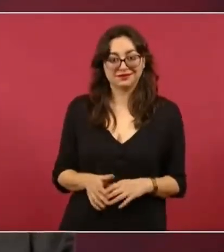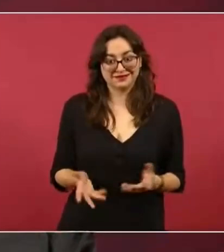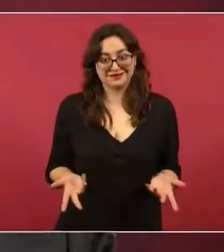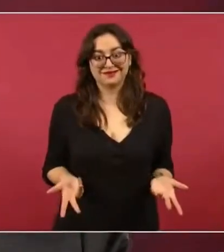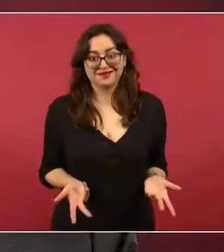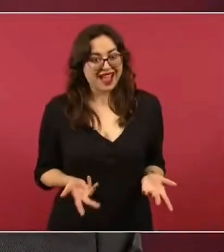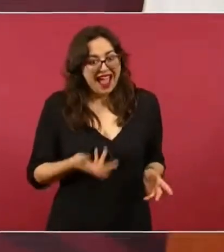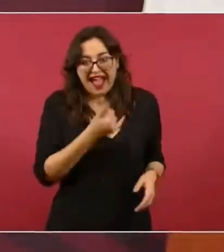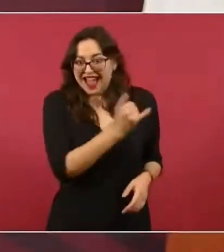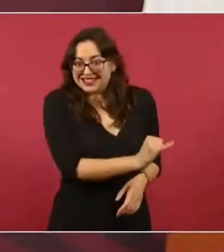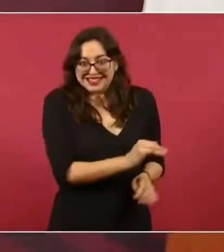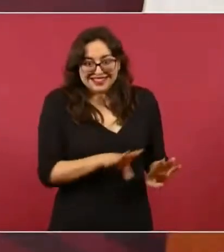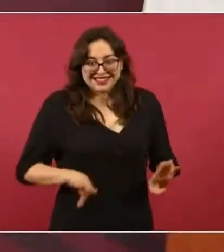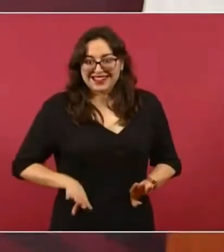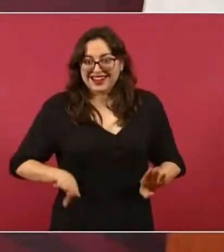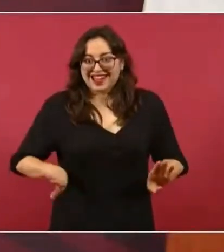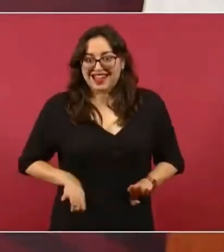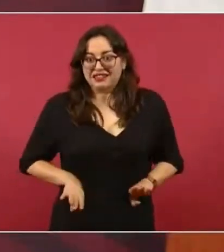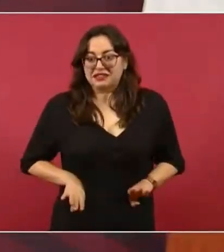recordando